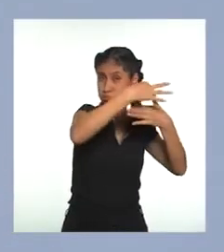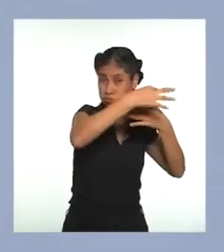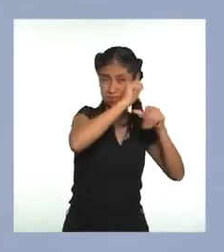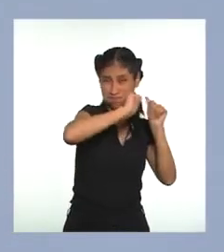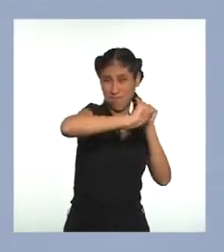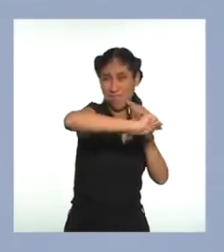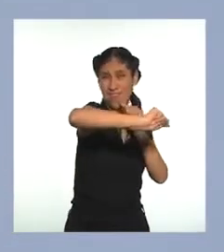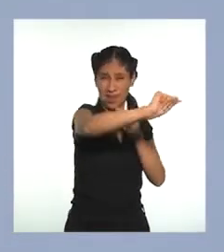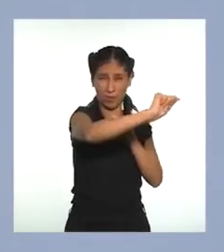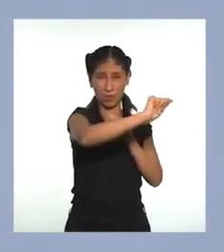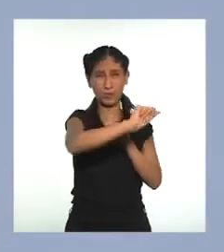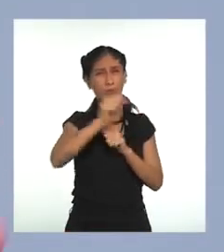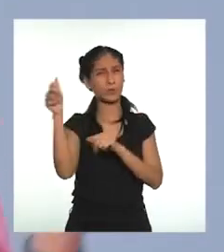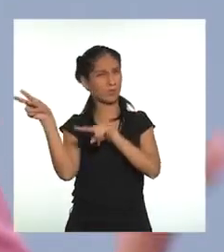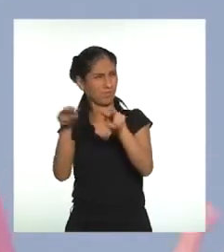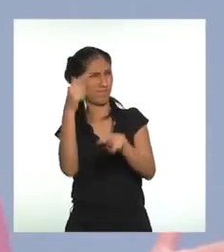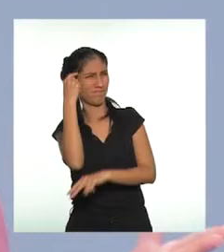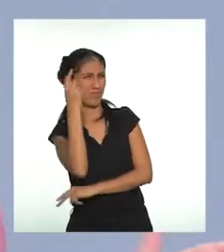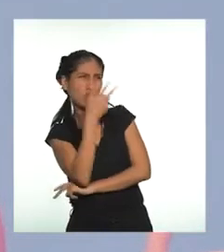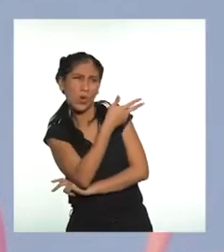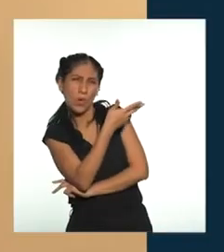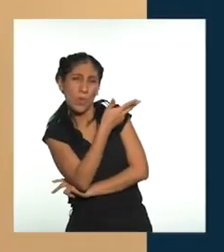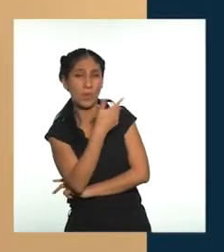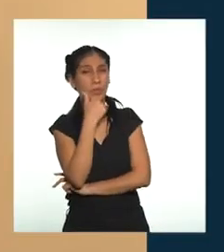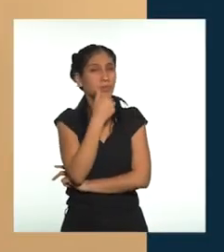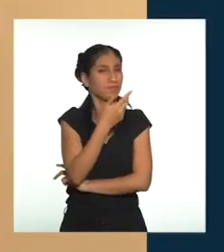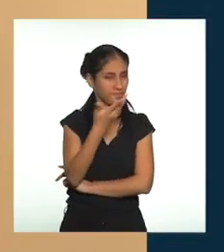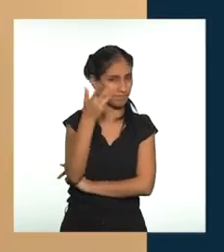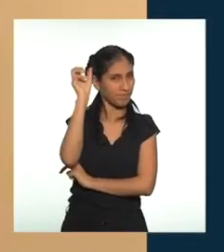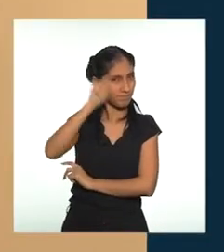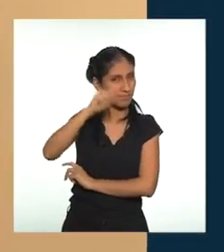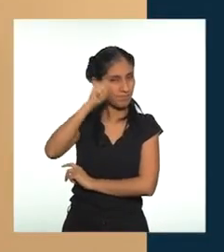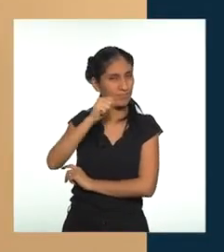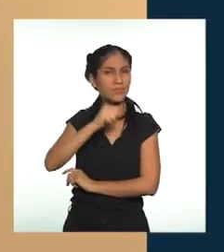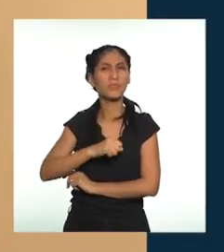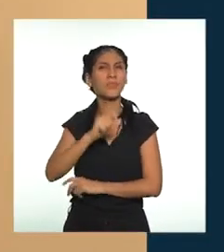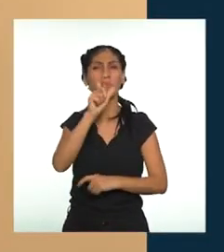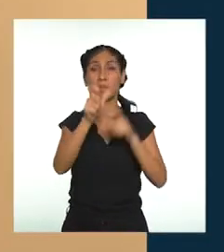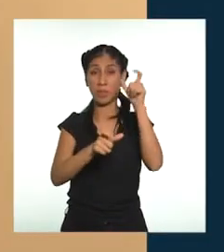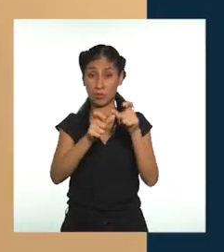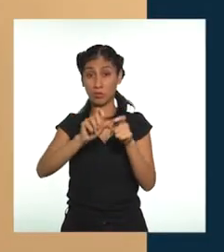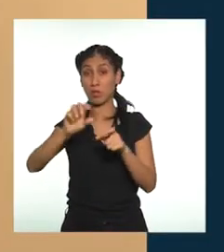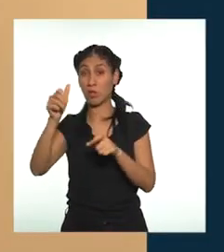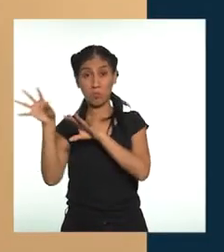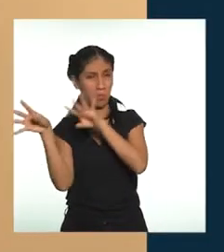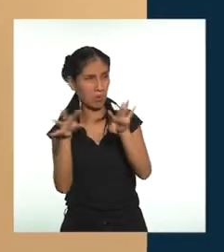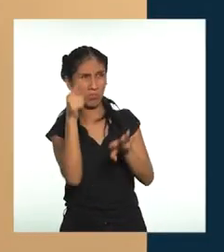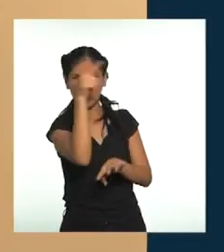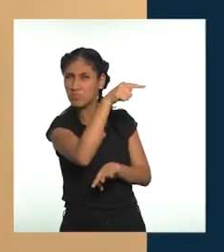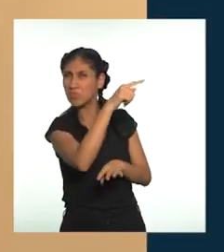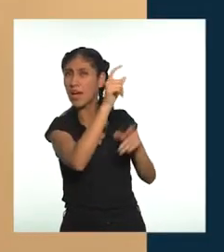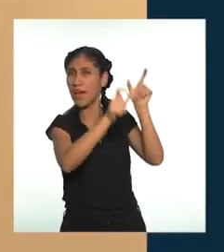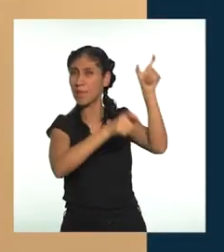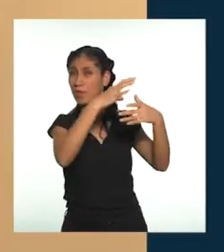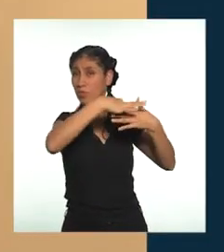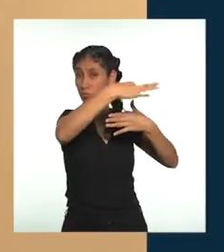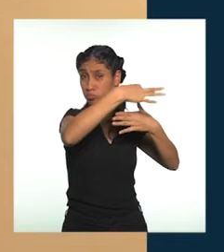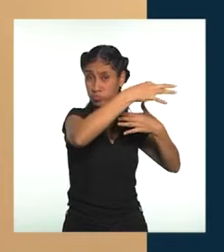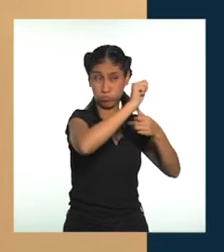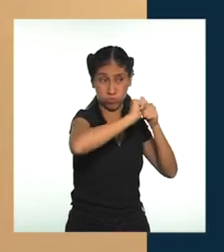fueran importantes para construir el futuro del país. Sí, eran desconocidos y, en